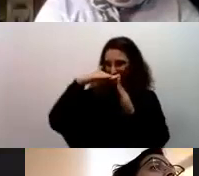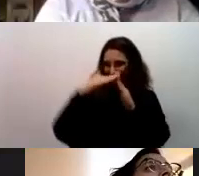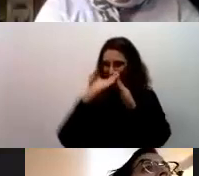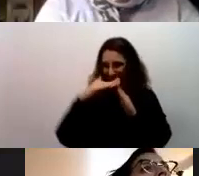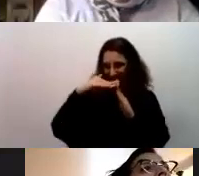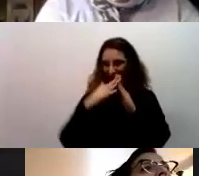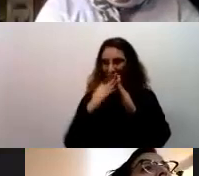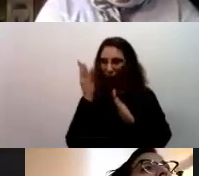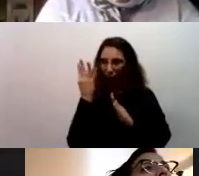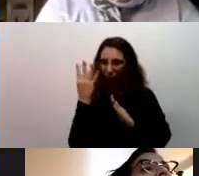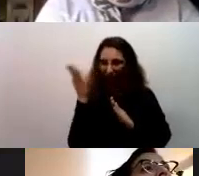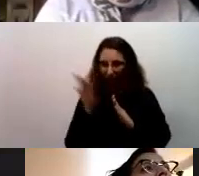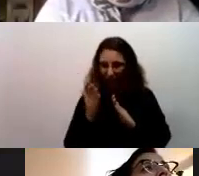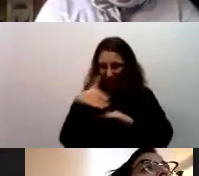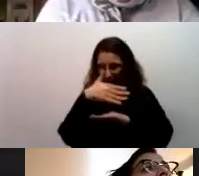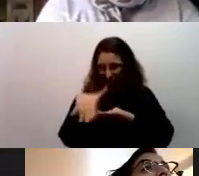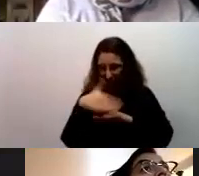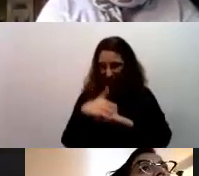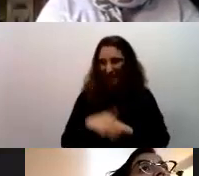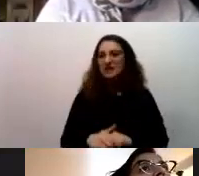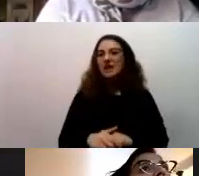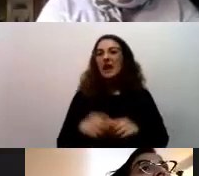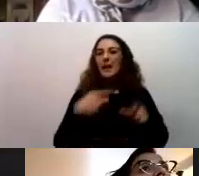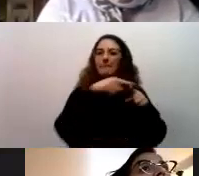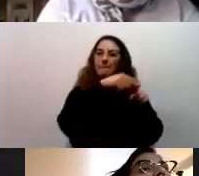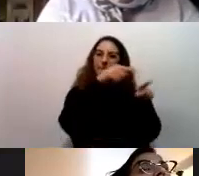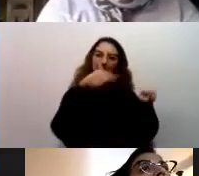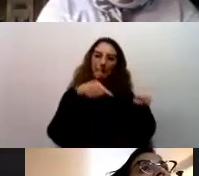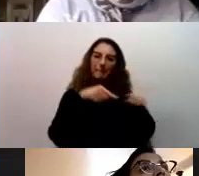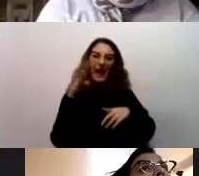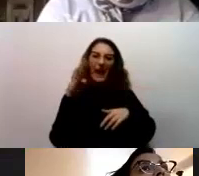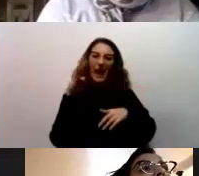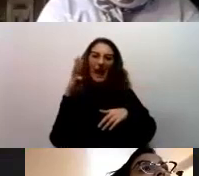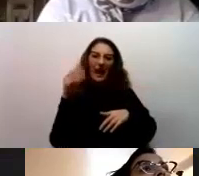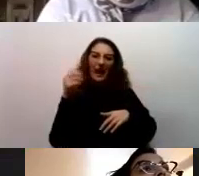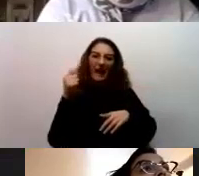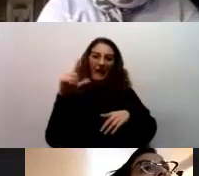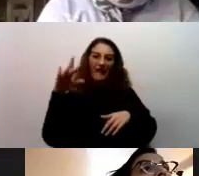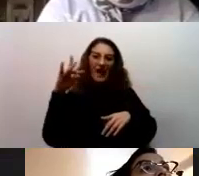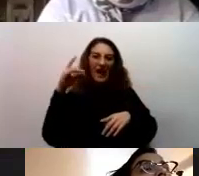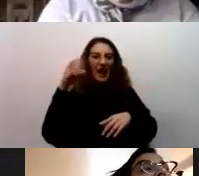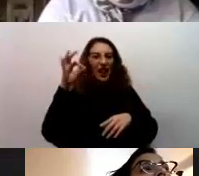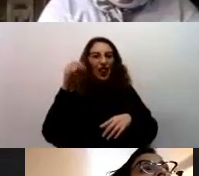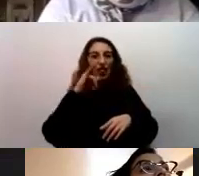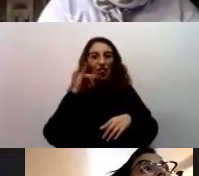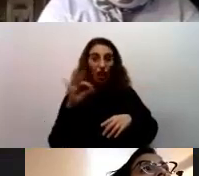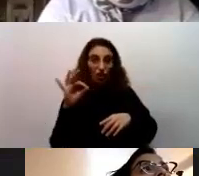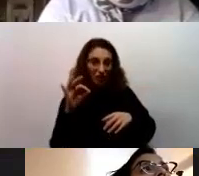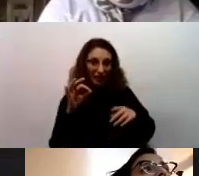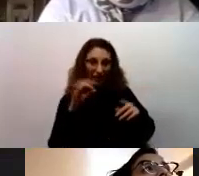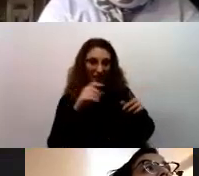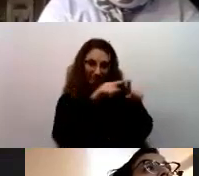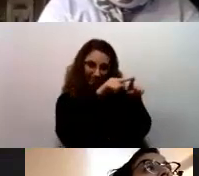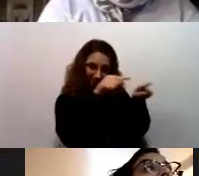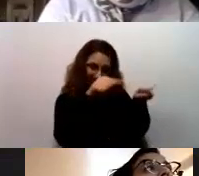en aceras de baldosas, losetas de hormigón en sentido